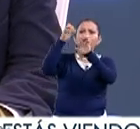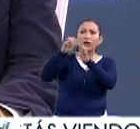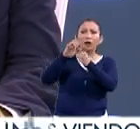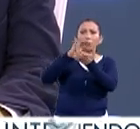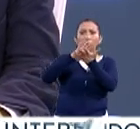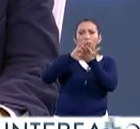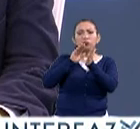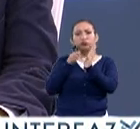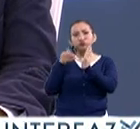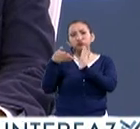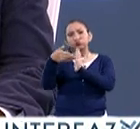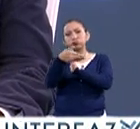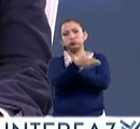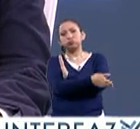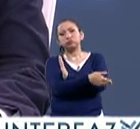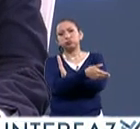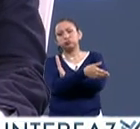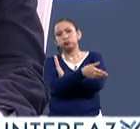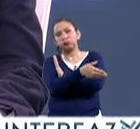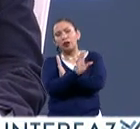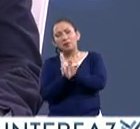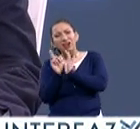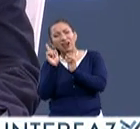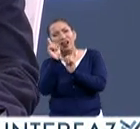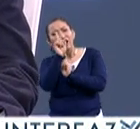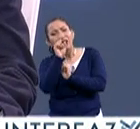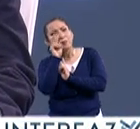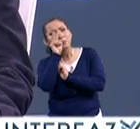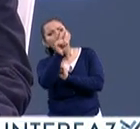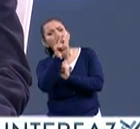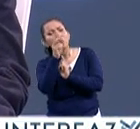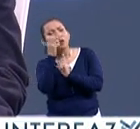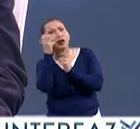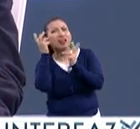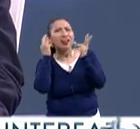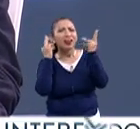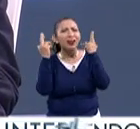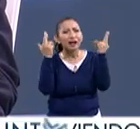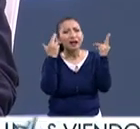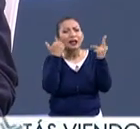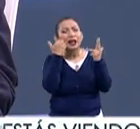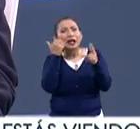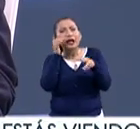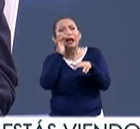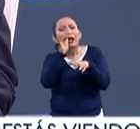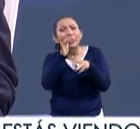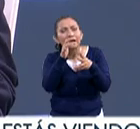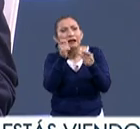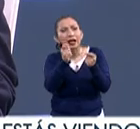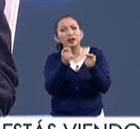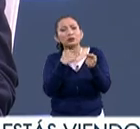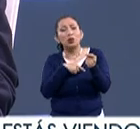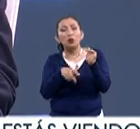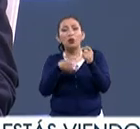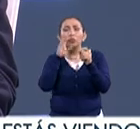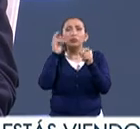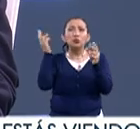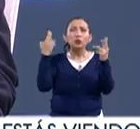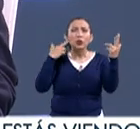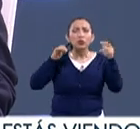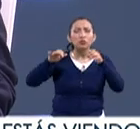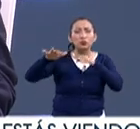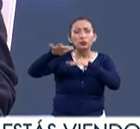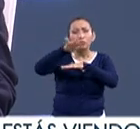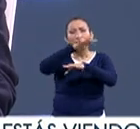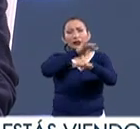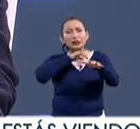desdoblando la esquina. Correr hacia la estatua y encontrar solo el grito. Querer tocar el grito y solo hallar el eco.